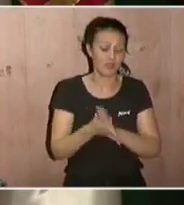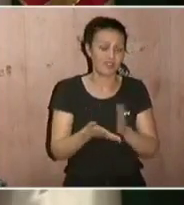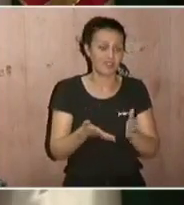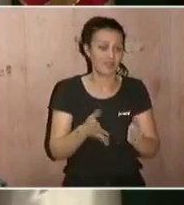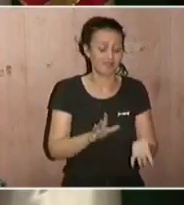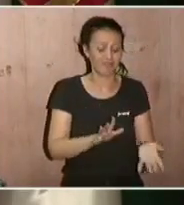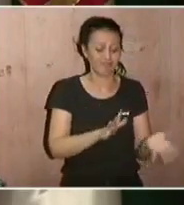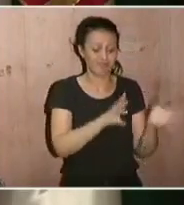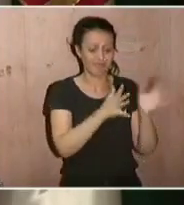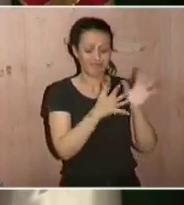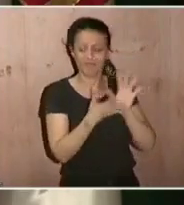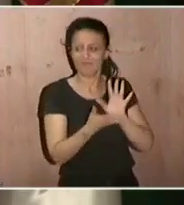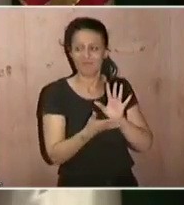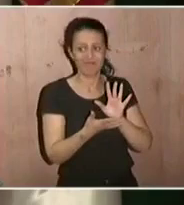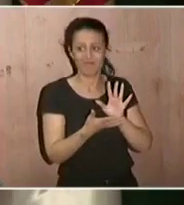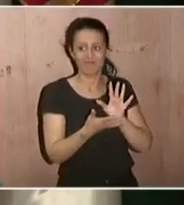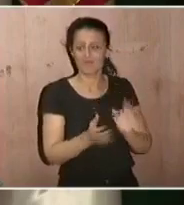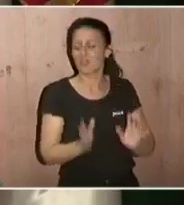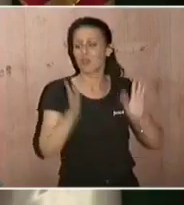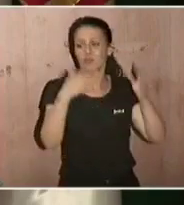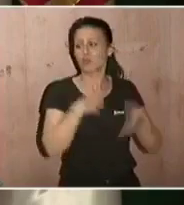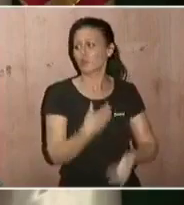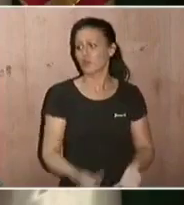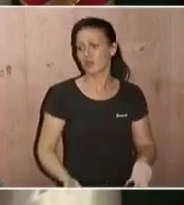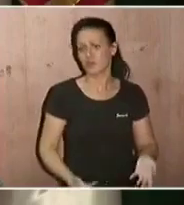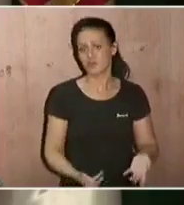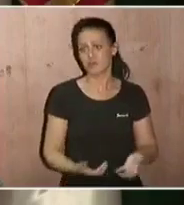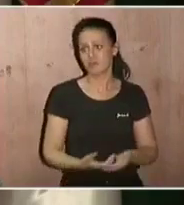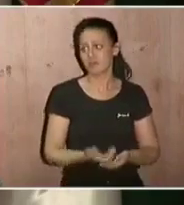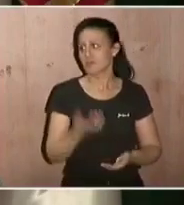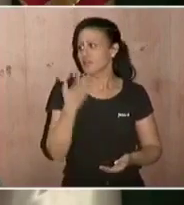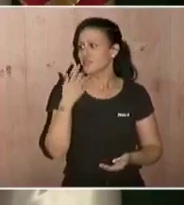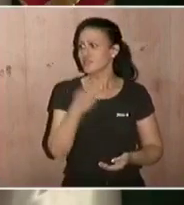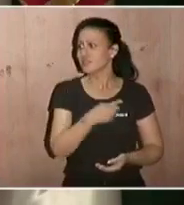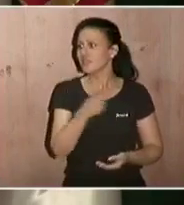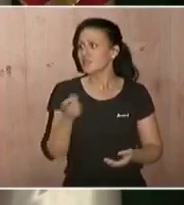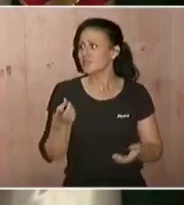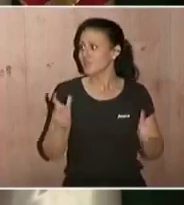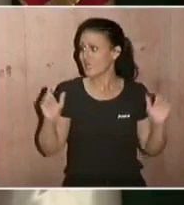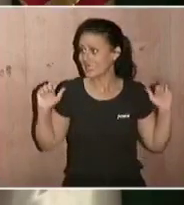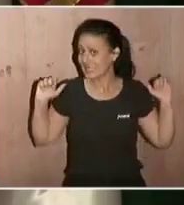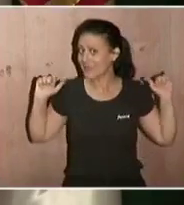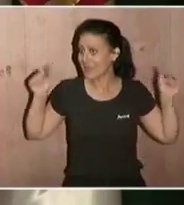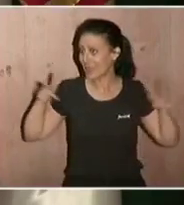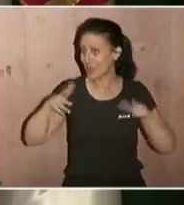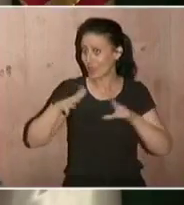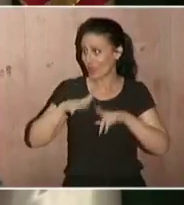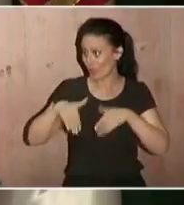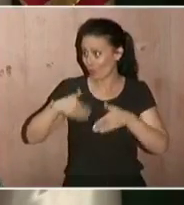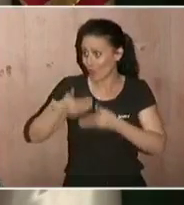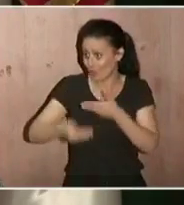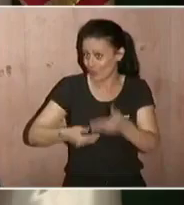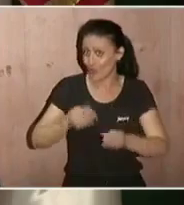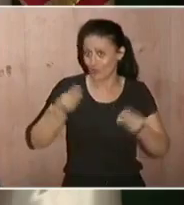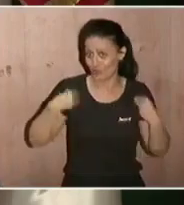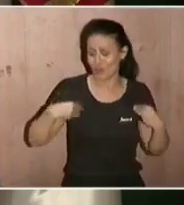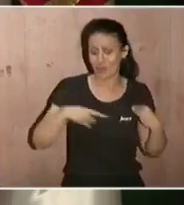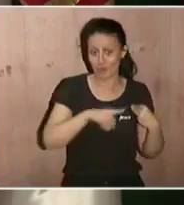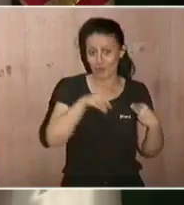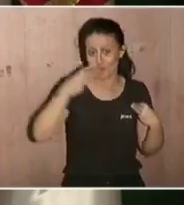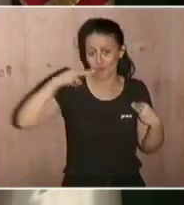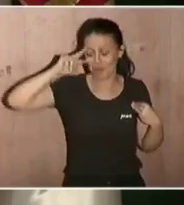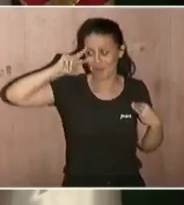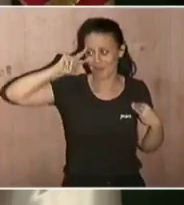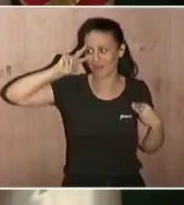fobias insalvables. Si estáis empezando alguna de esas de esos procesos en vuestras experiencias,